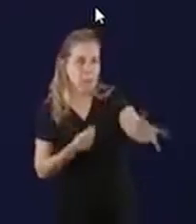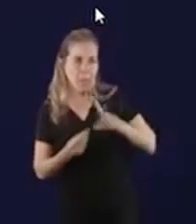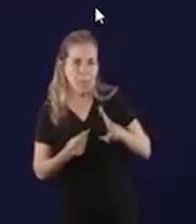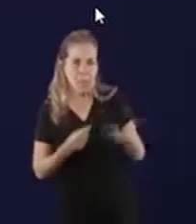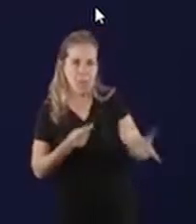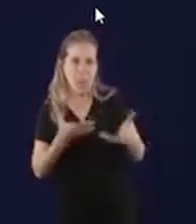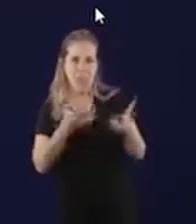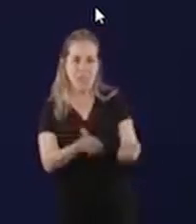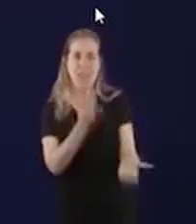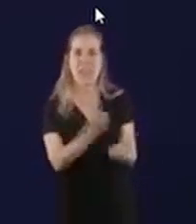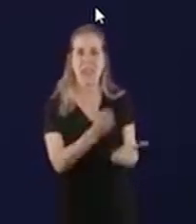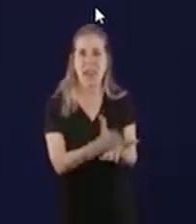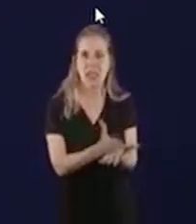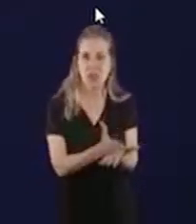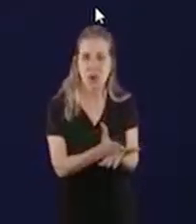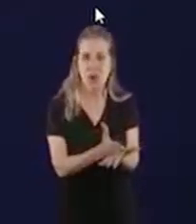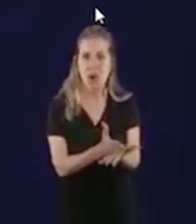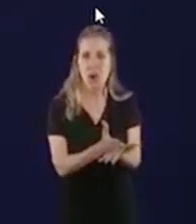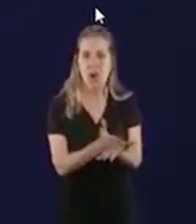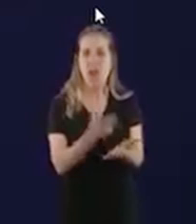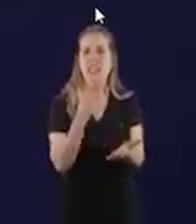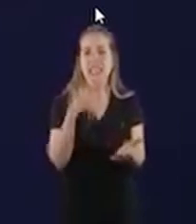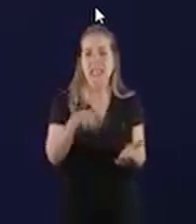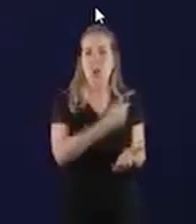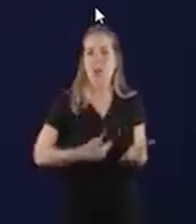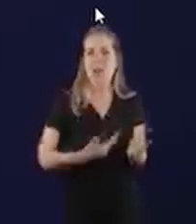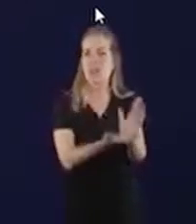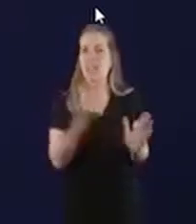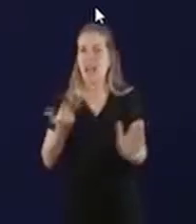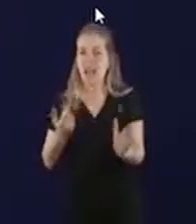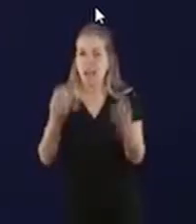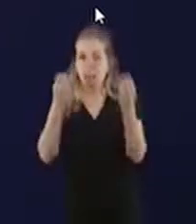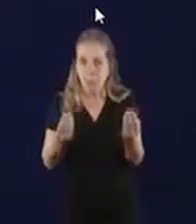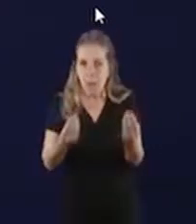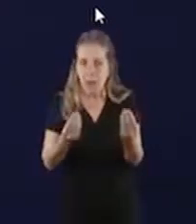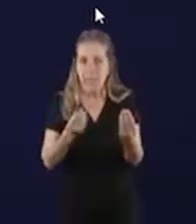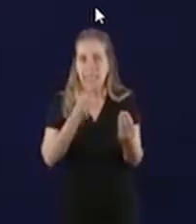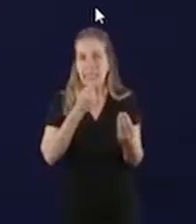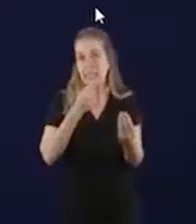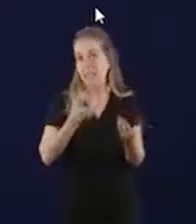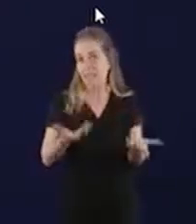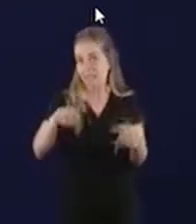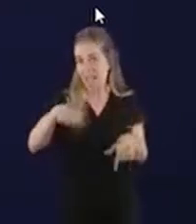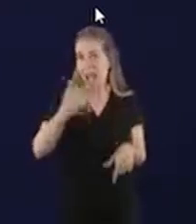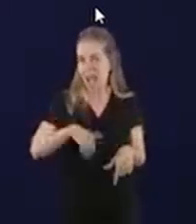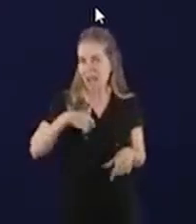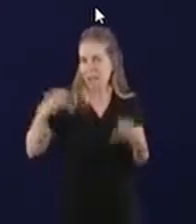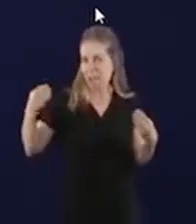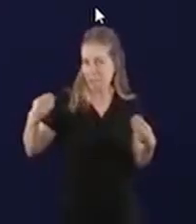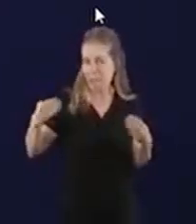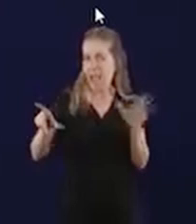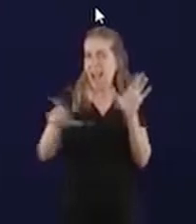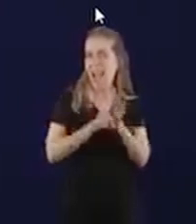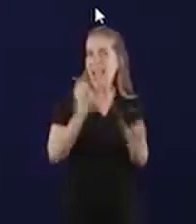defendiendo por o que que planteas en esa defensa porque entiendo que si algo ha fracasado en la Argentina es la legislación